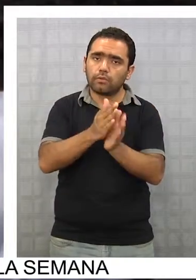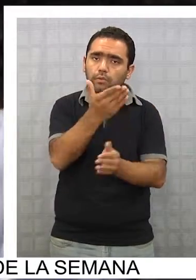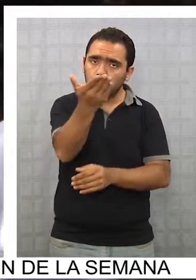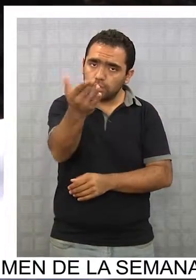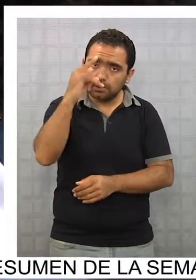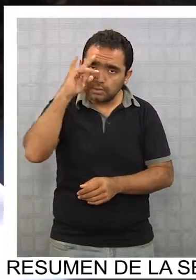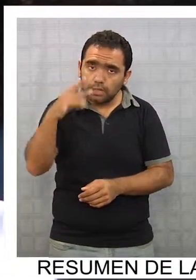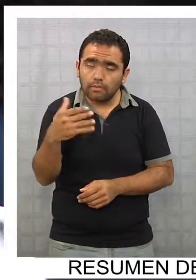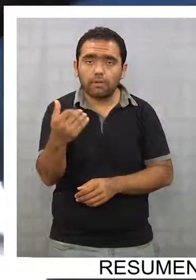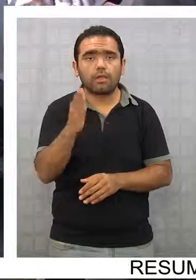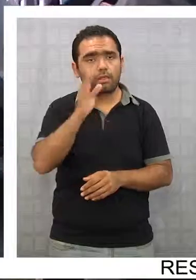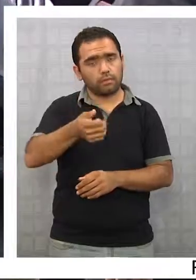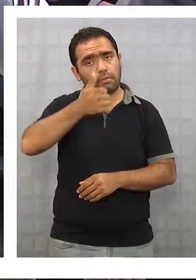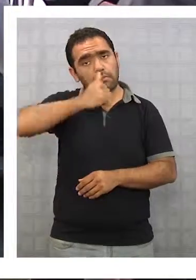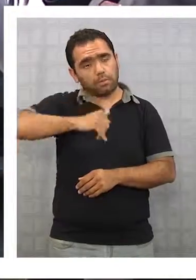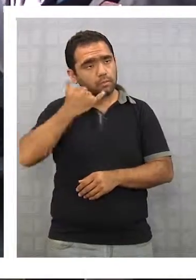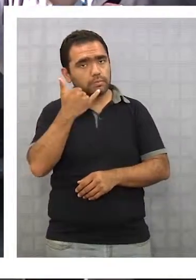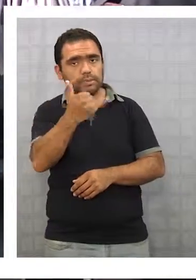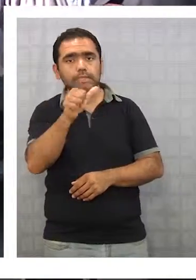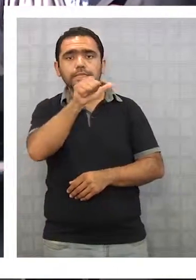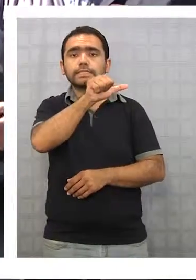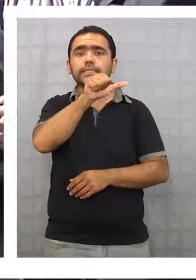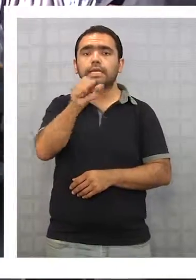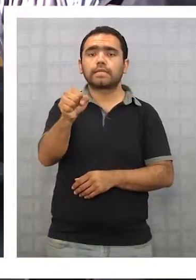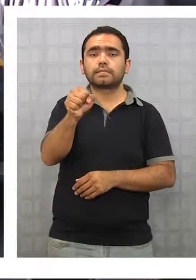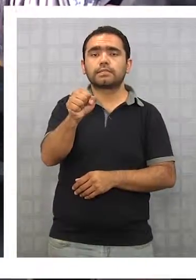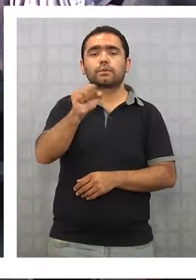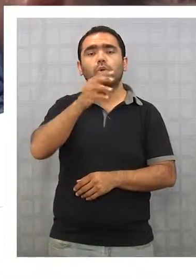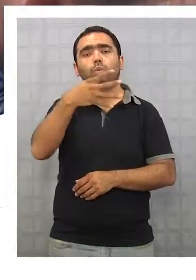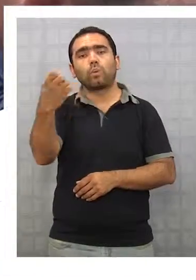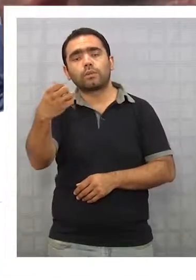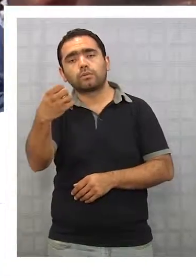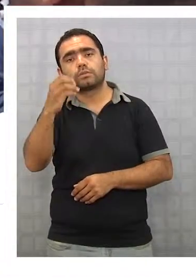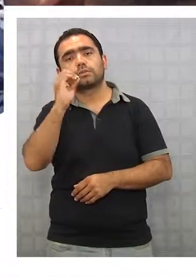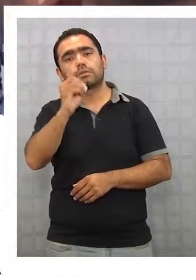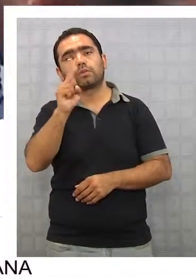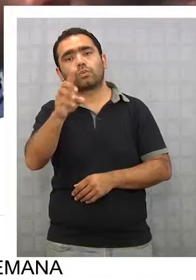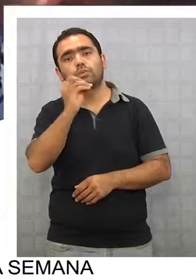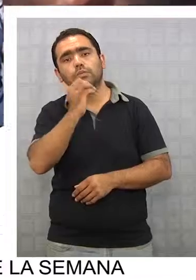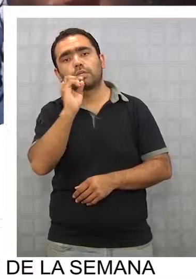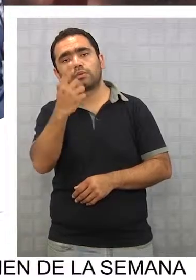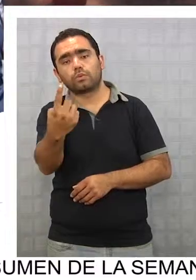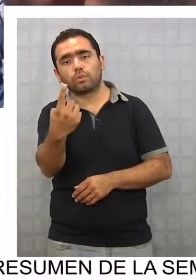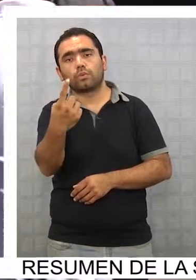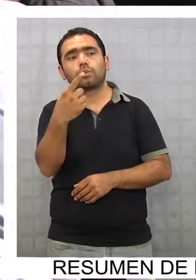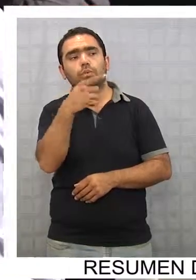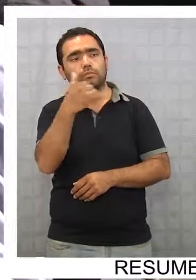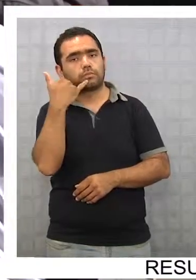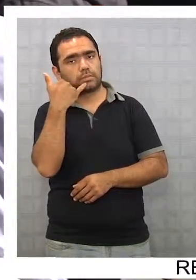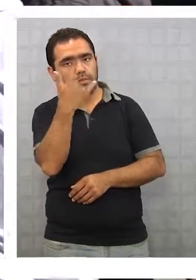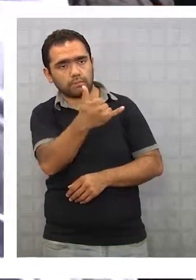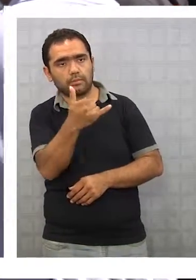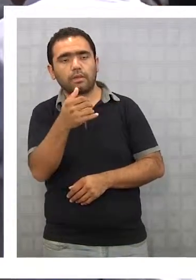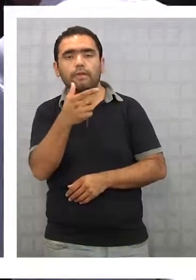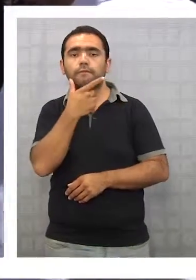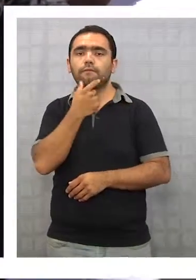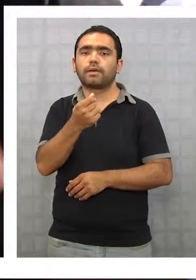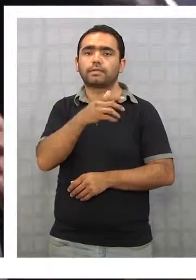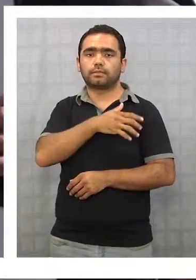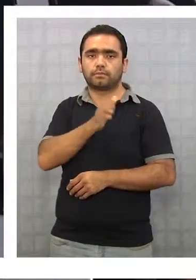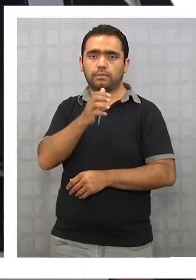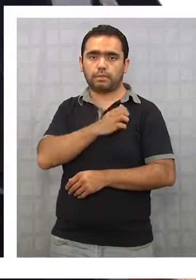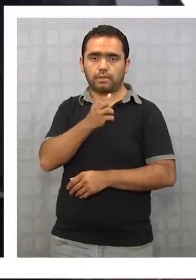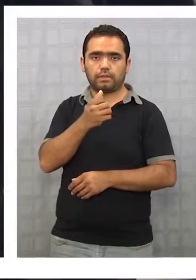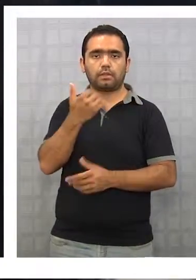hechos anónimamente al teléfono 600-400-0101 a fin de facilitar la labor de la policía,